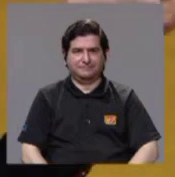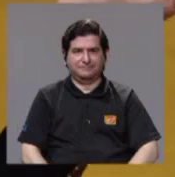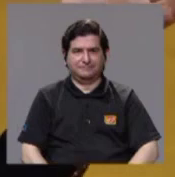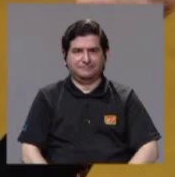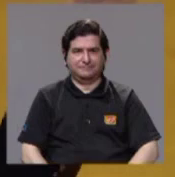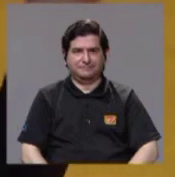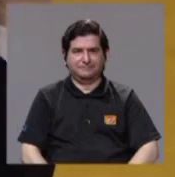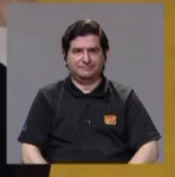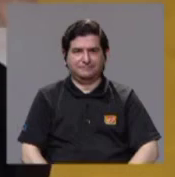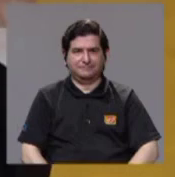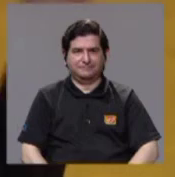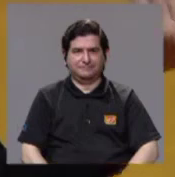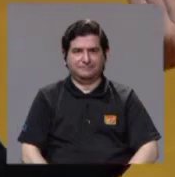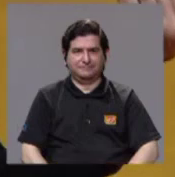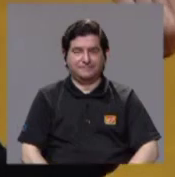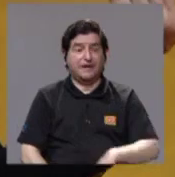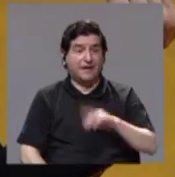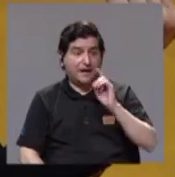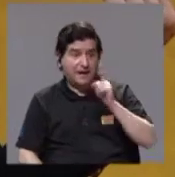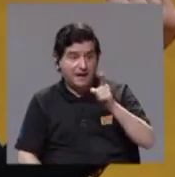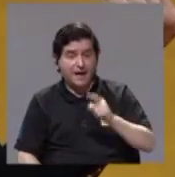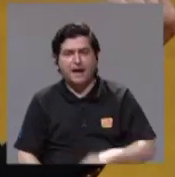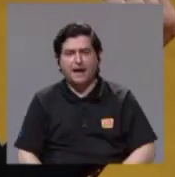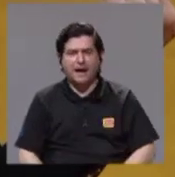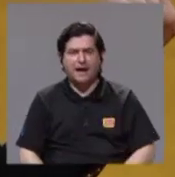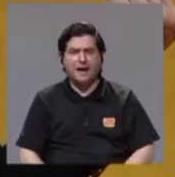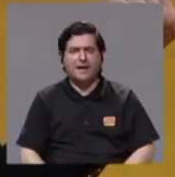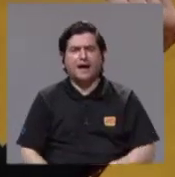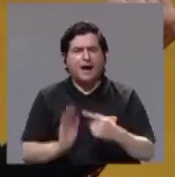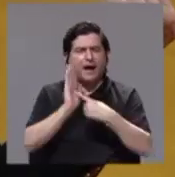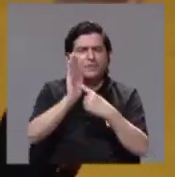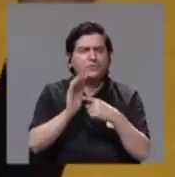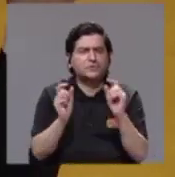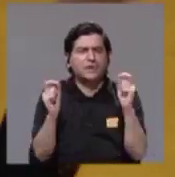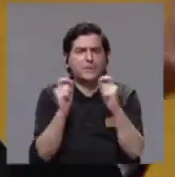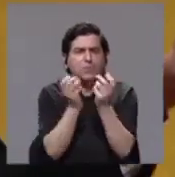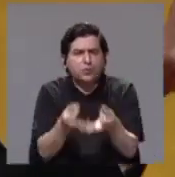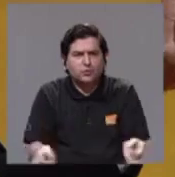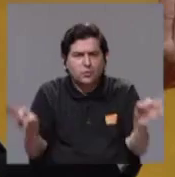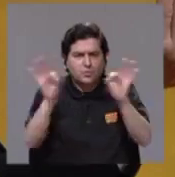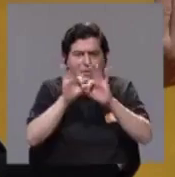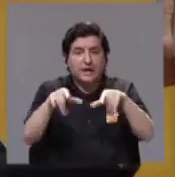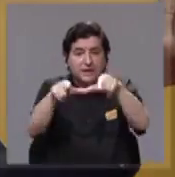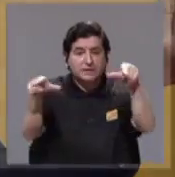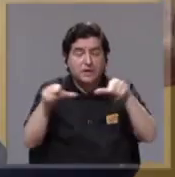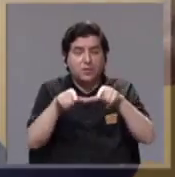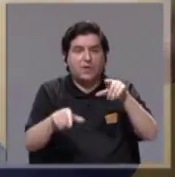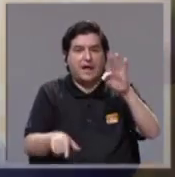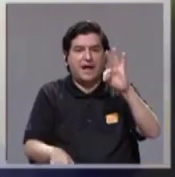a un punto importantísimo. En Tabasco